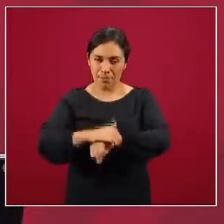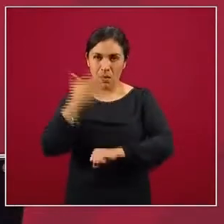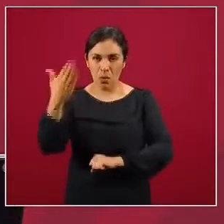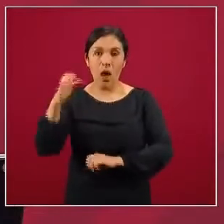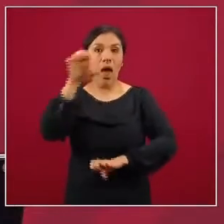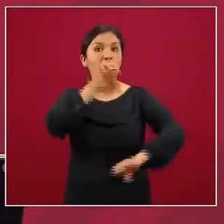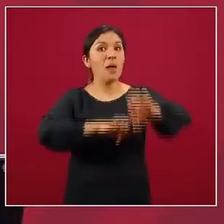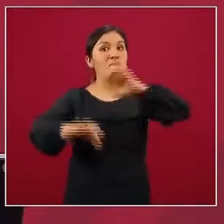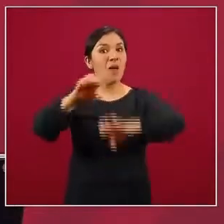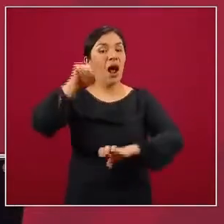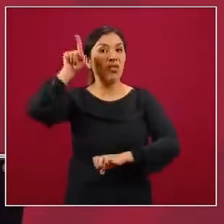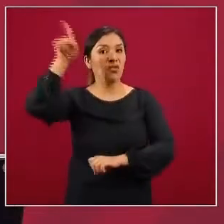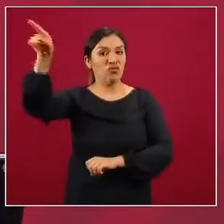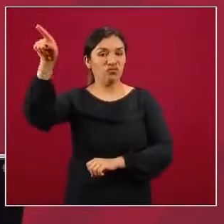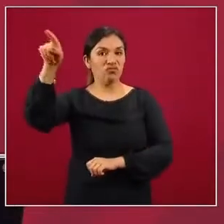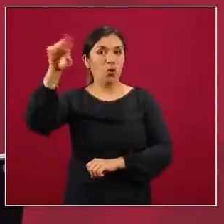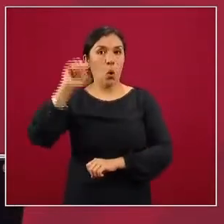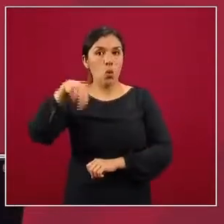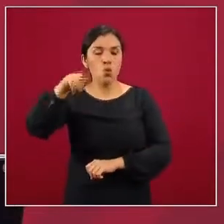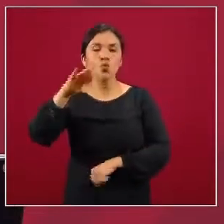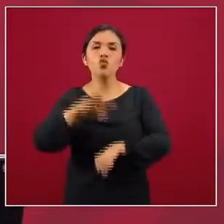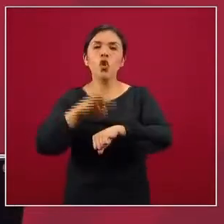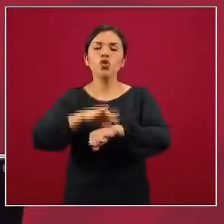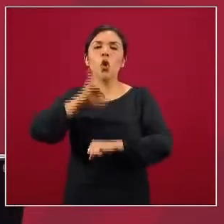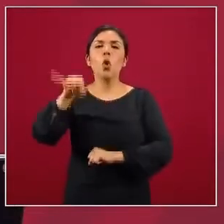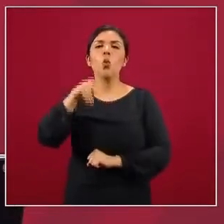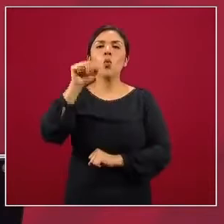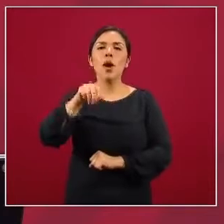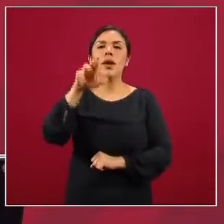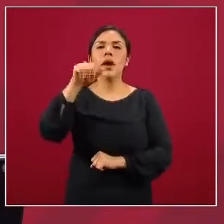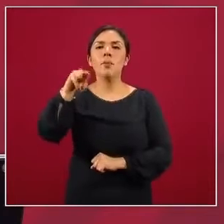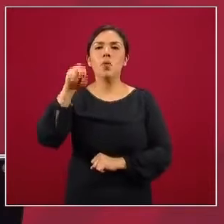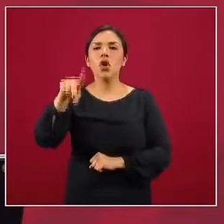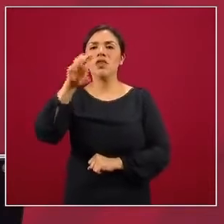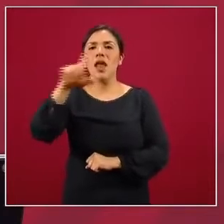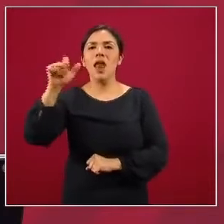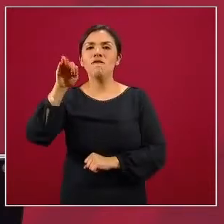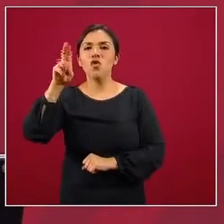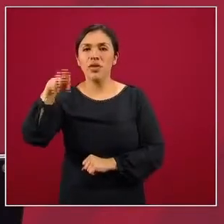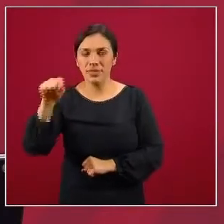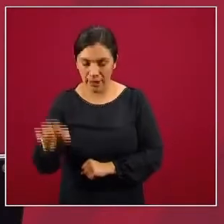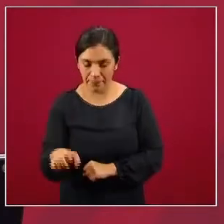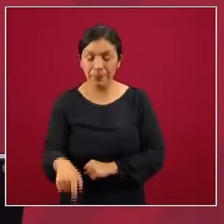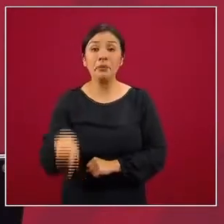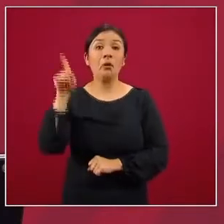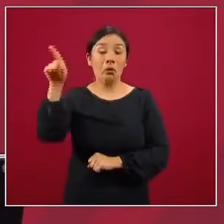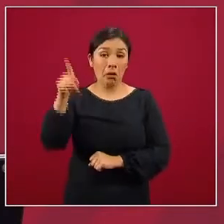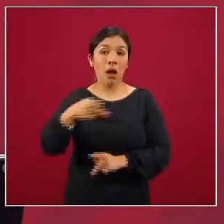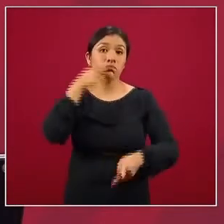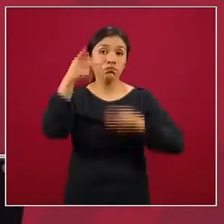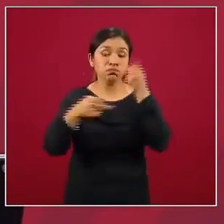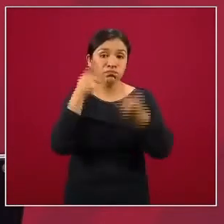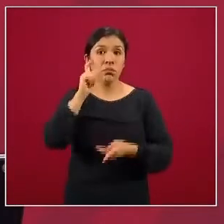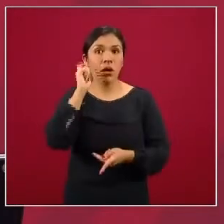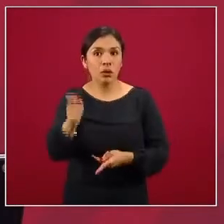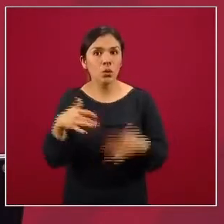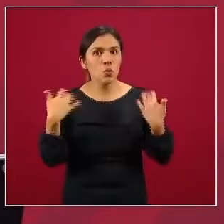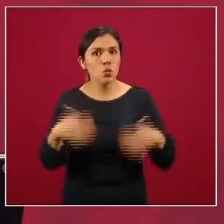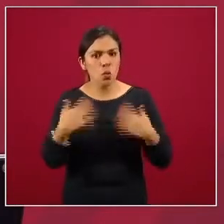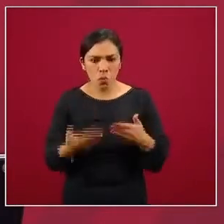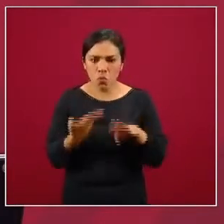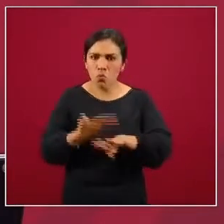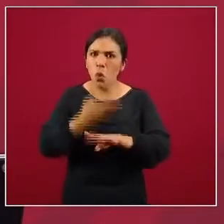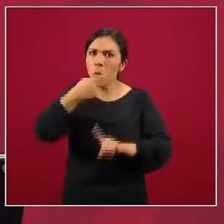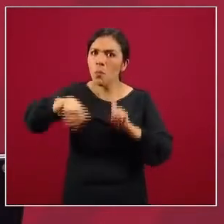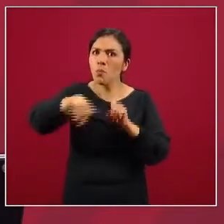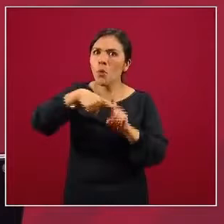y embajador en las Naciones Unidas, el doctor Juan Ramón de la Fuente Ramírez. Y comentaba él sobre el impacto